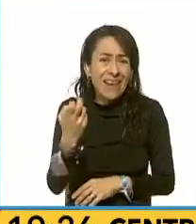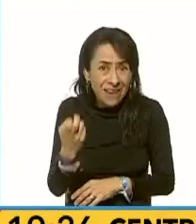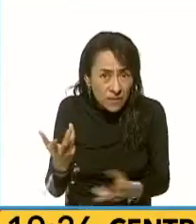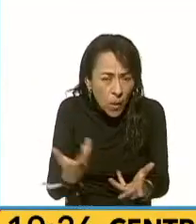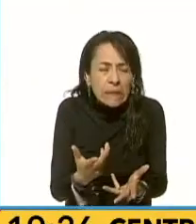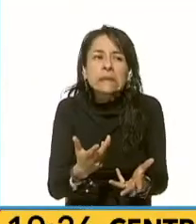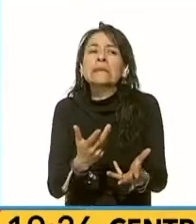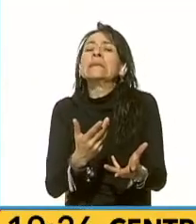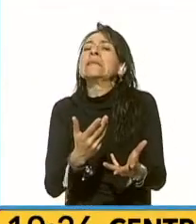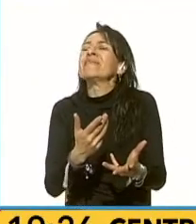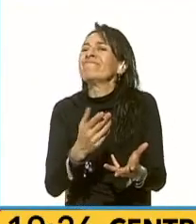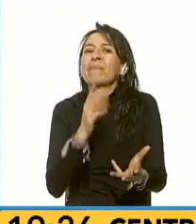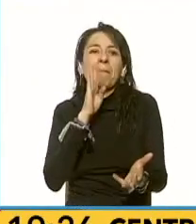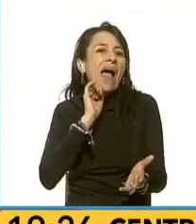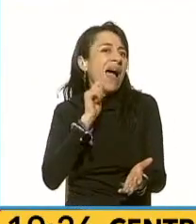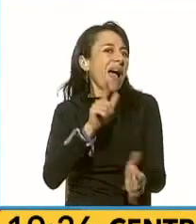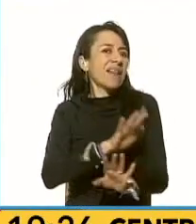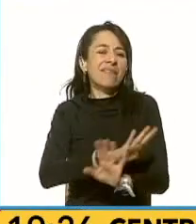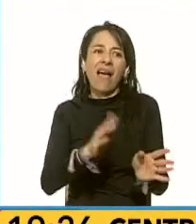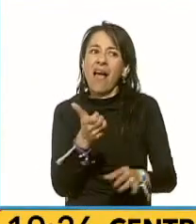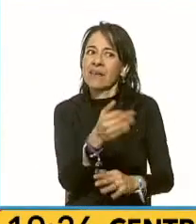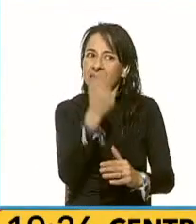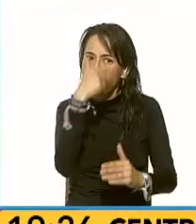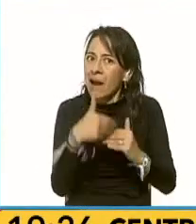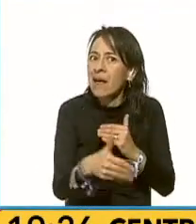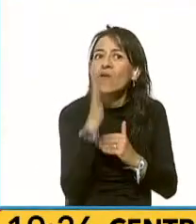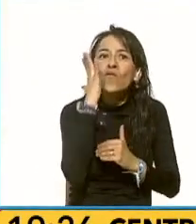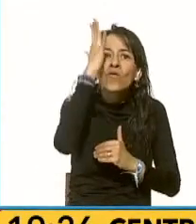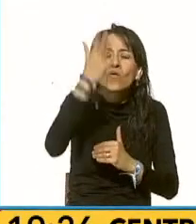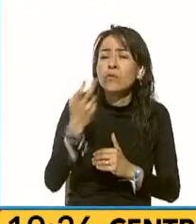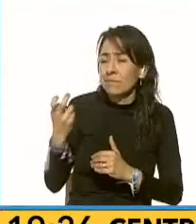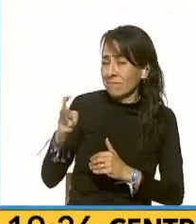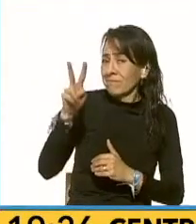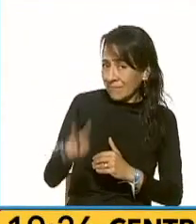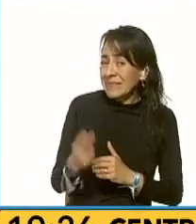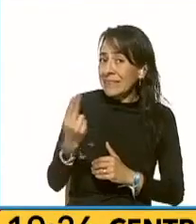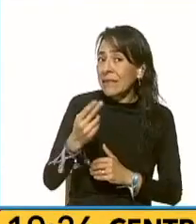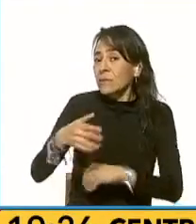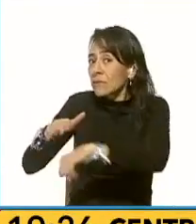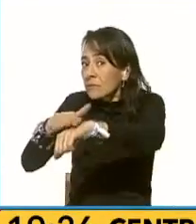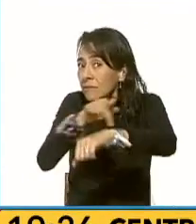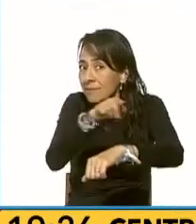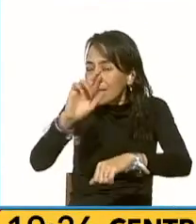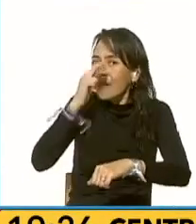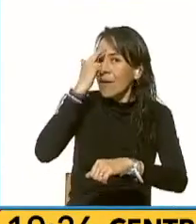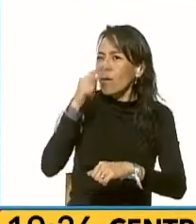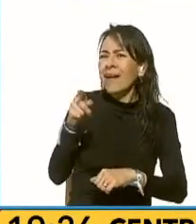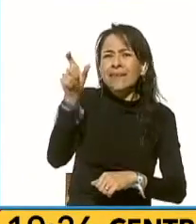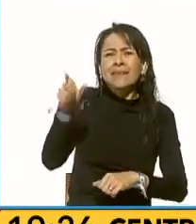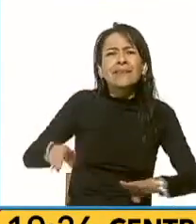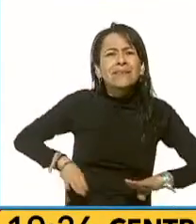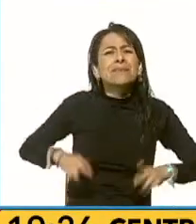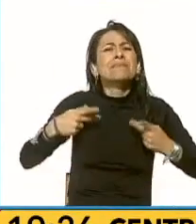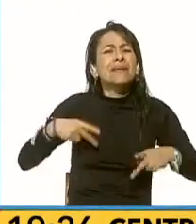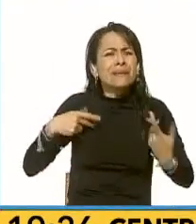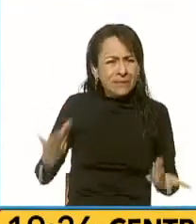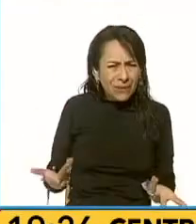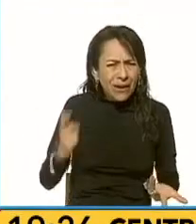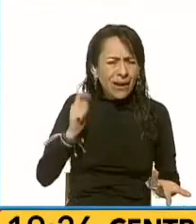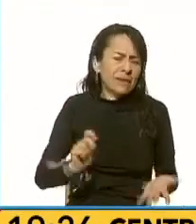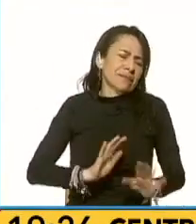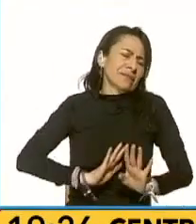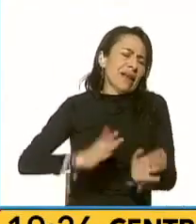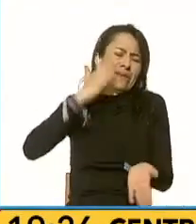aparte hay que recordarle a la audiencia de quién estamos hablando. Un personaje que está documentado, ha promovido más de